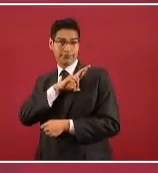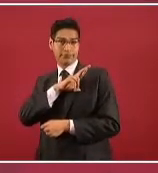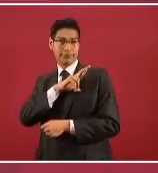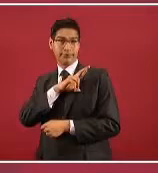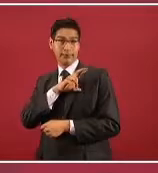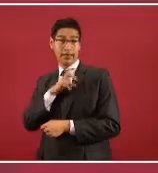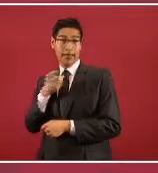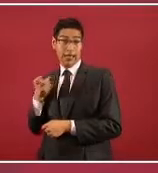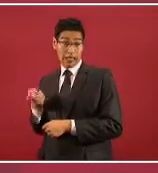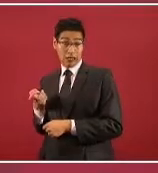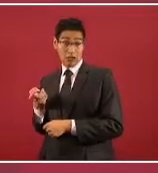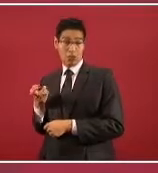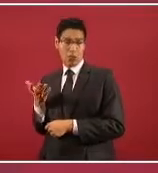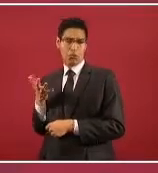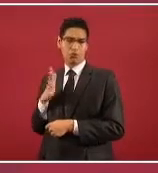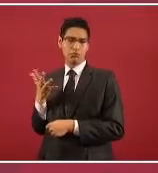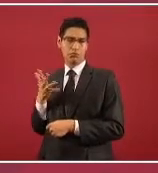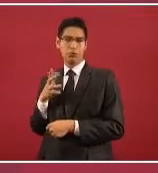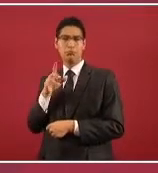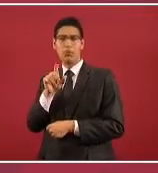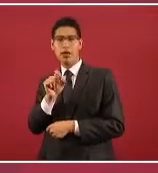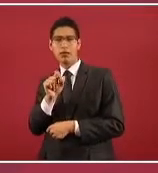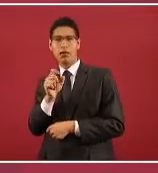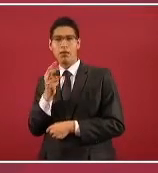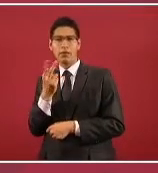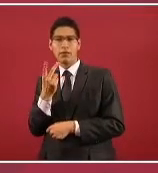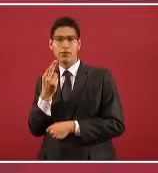un 20, un 25%